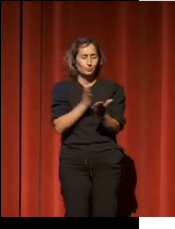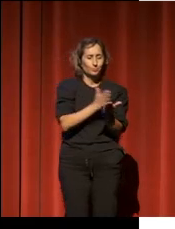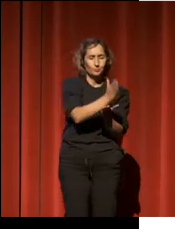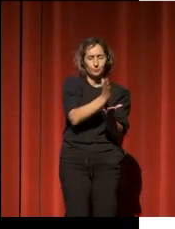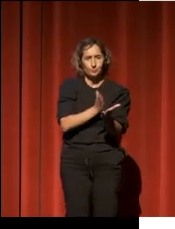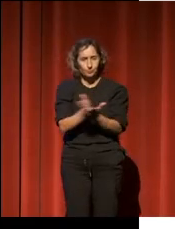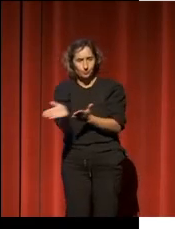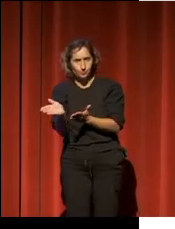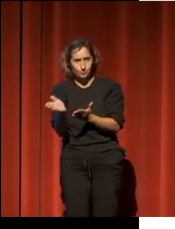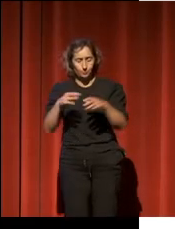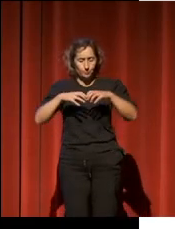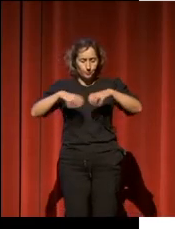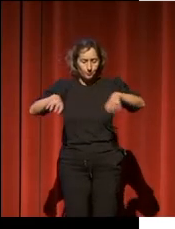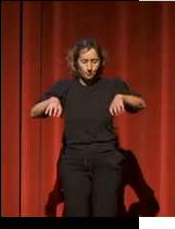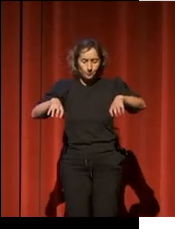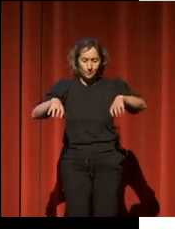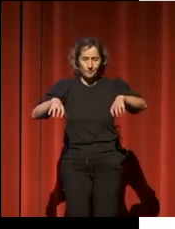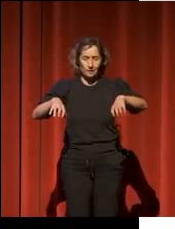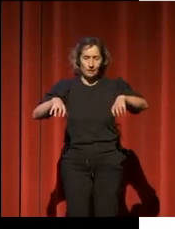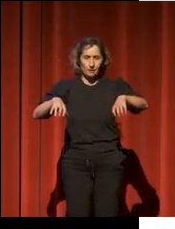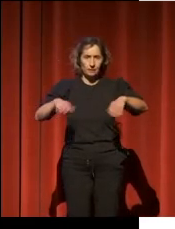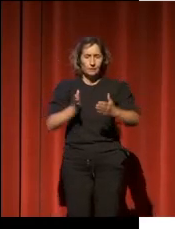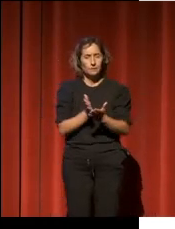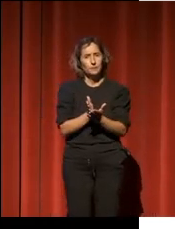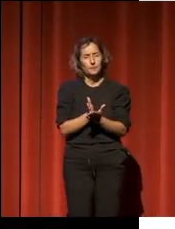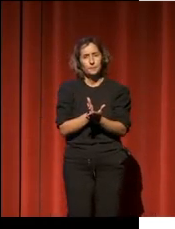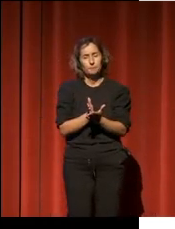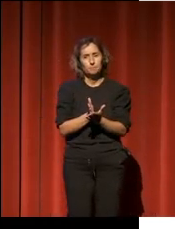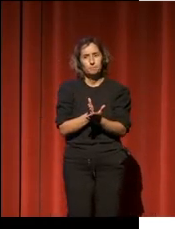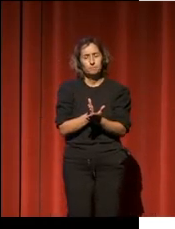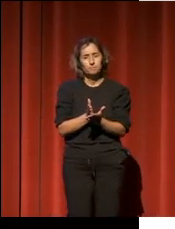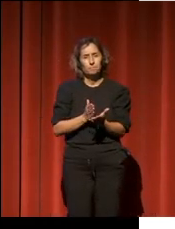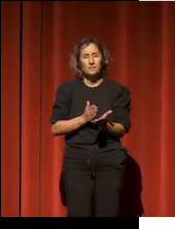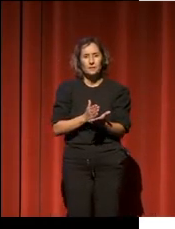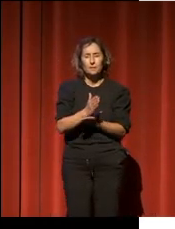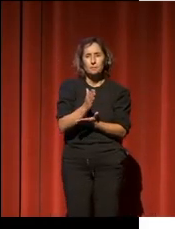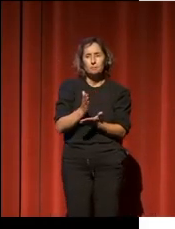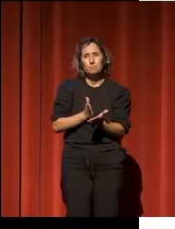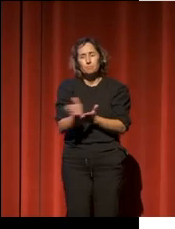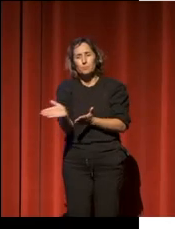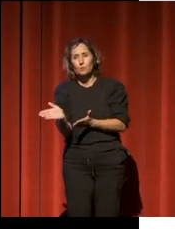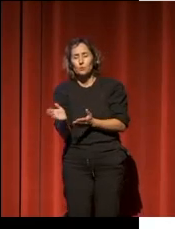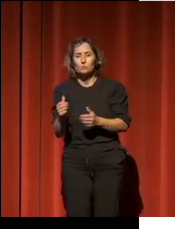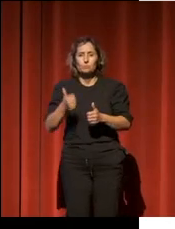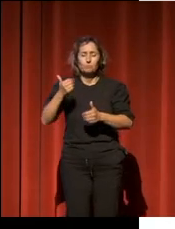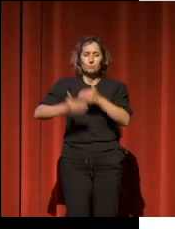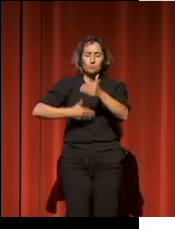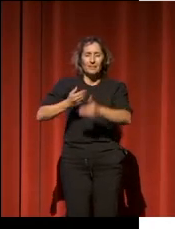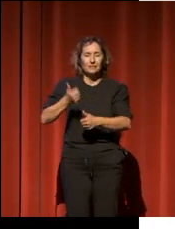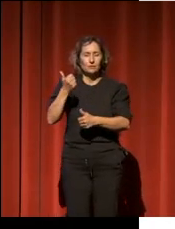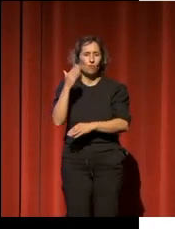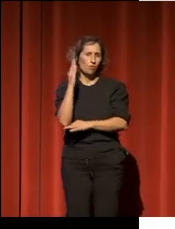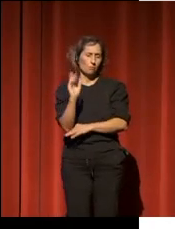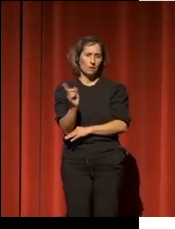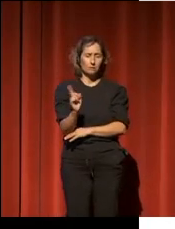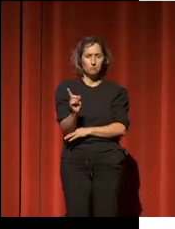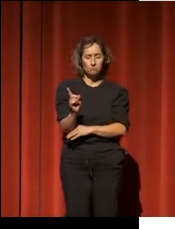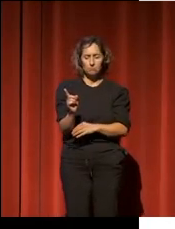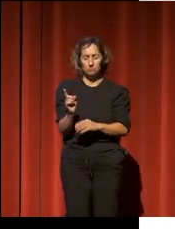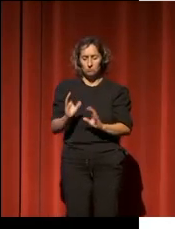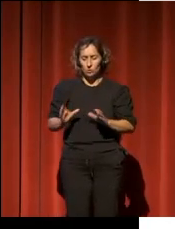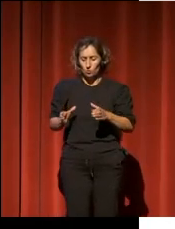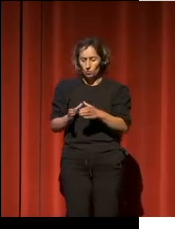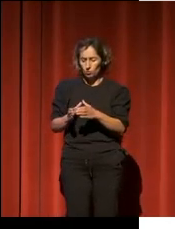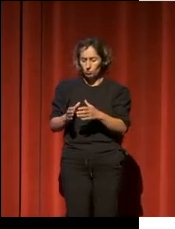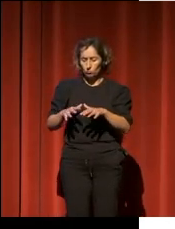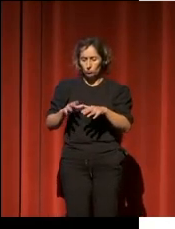e existen eh procesos más si queréis informales de configuración en términos de Desarrollo comunitario